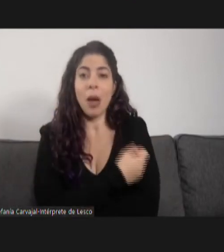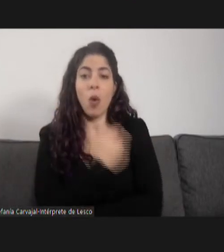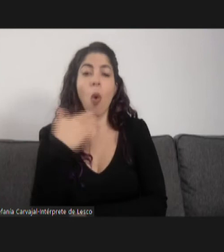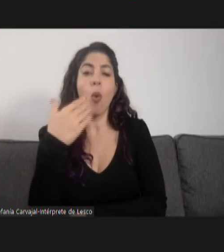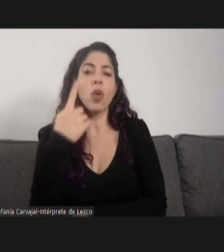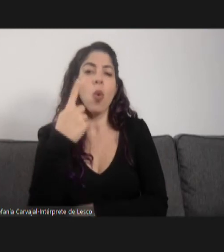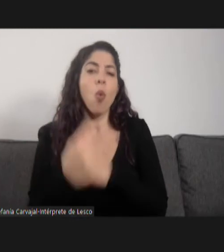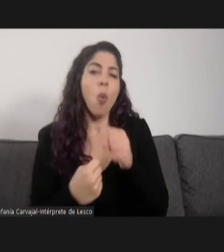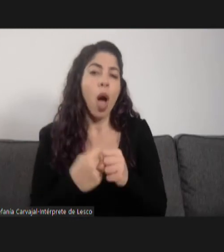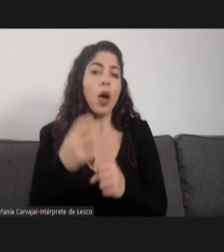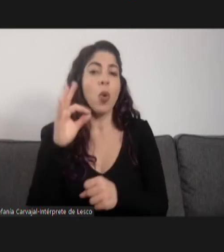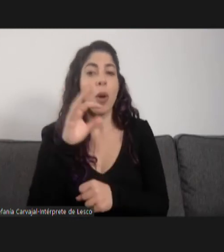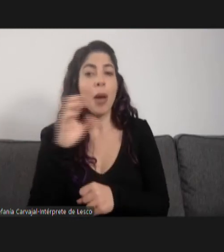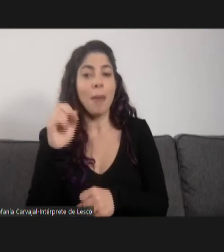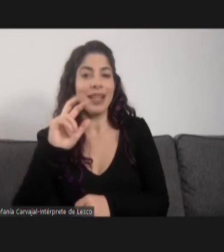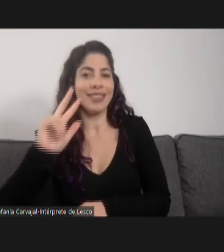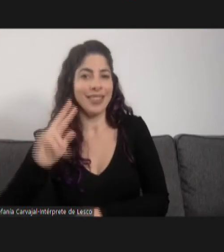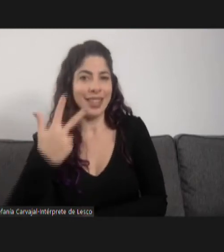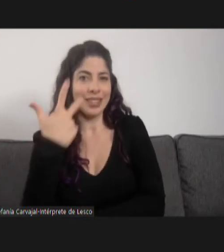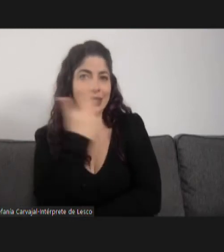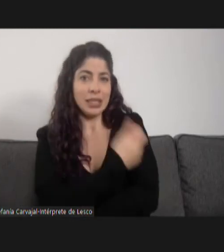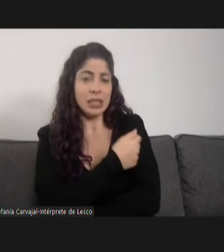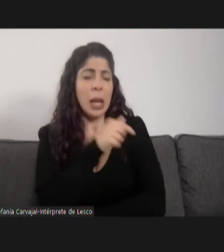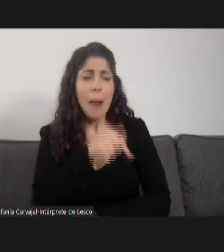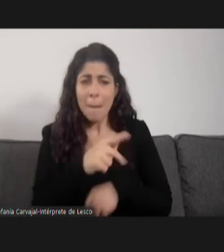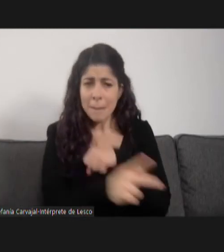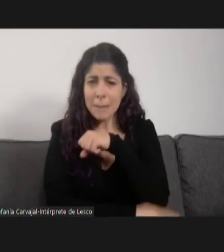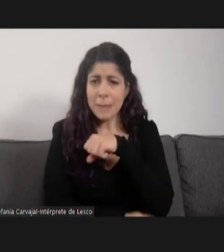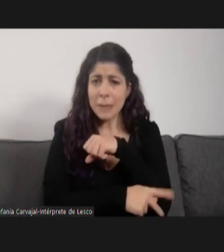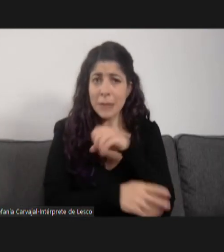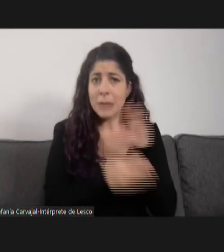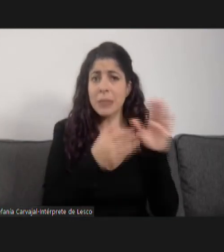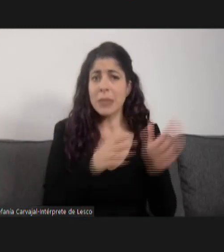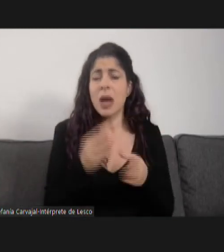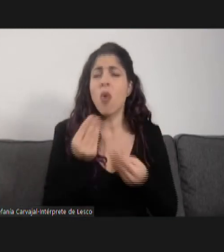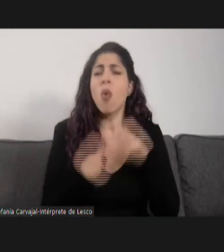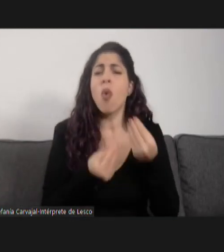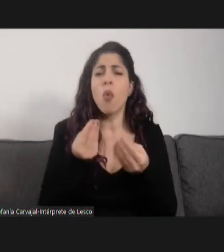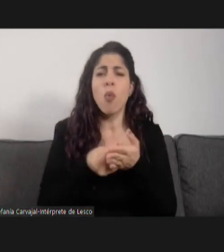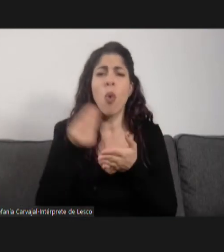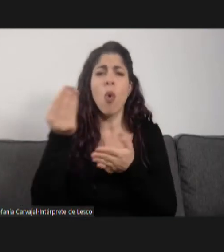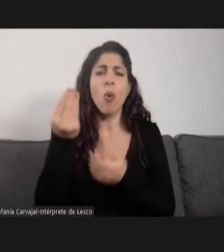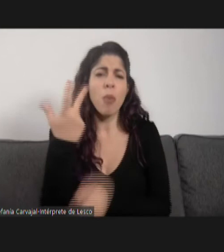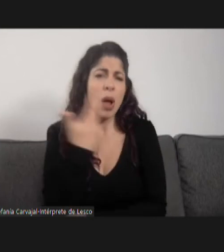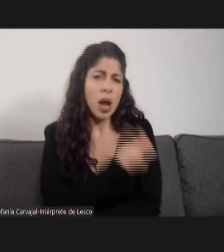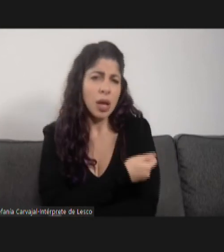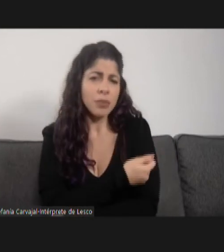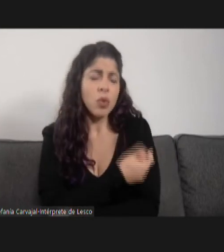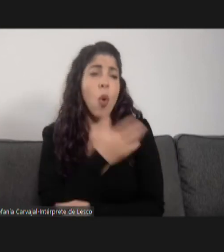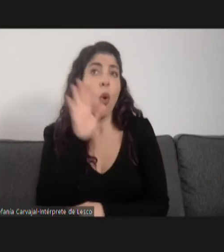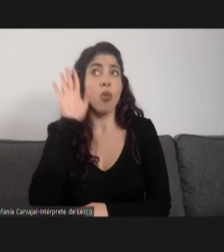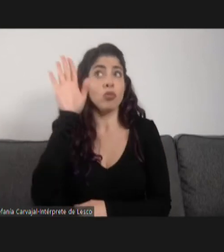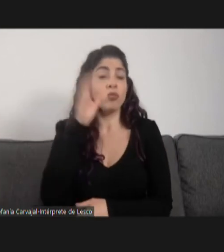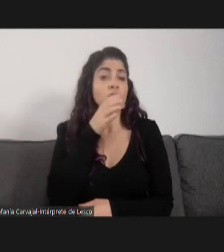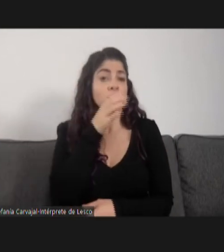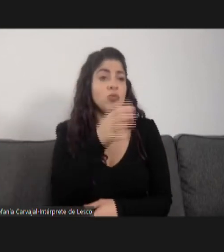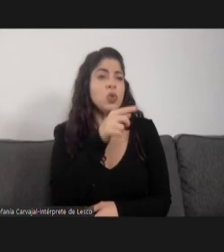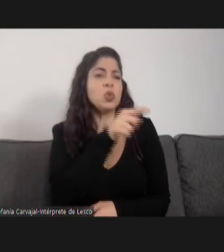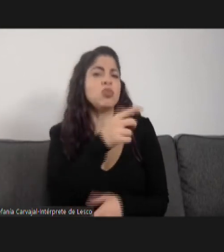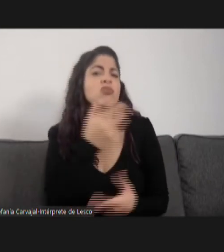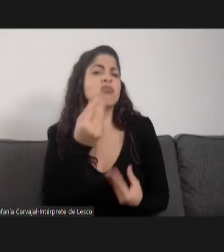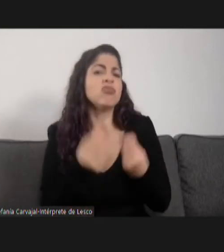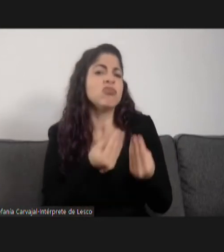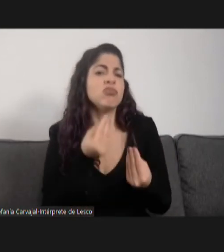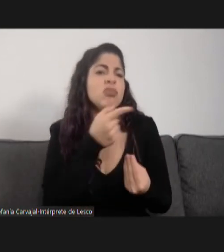¿cuál sería el mecanismo que tendría el país para adquirir esas dosis? ¿O de qué forma toman esa recomendación? ¿Y qué